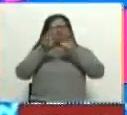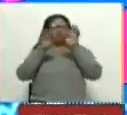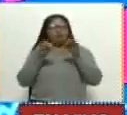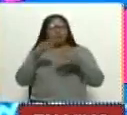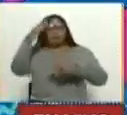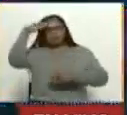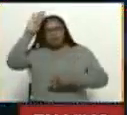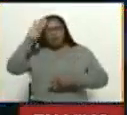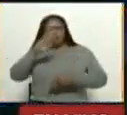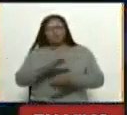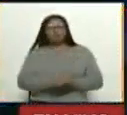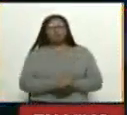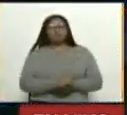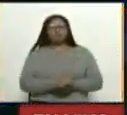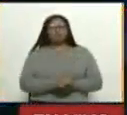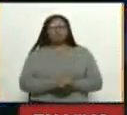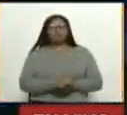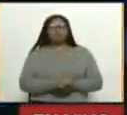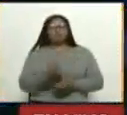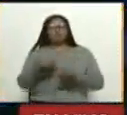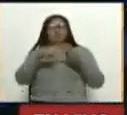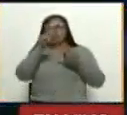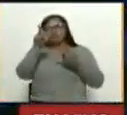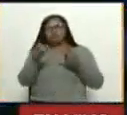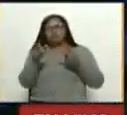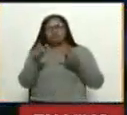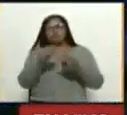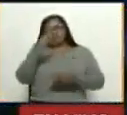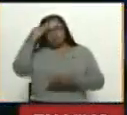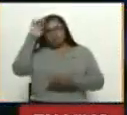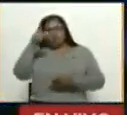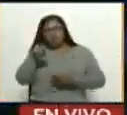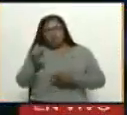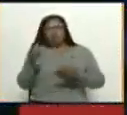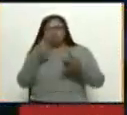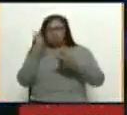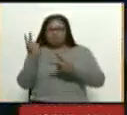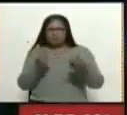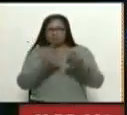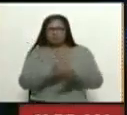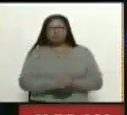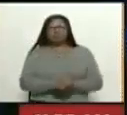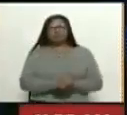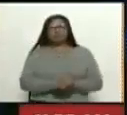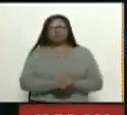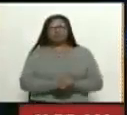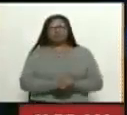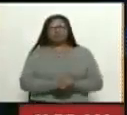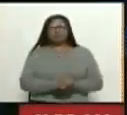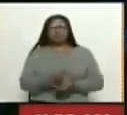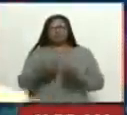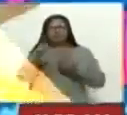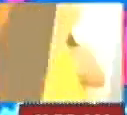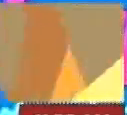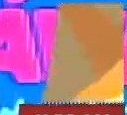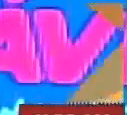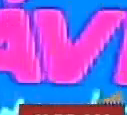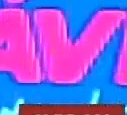Cuba José Ernesto novaez de Cuba Héctor Díaz Polanco